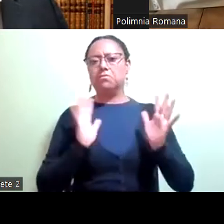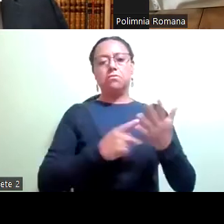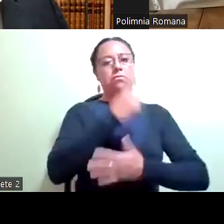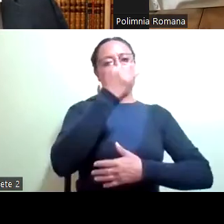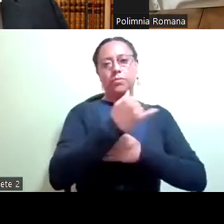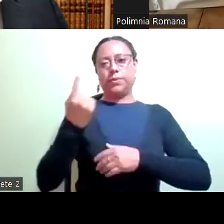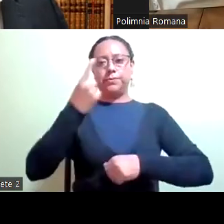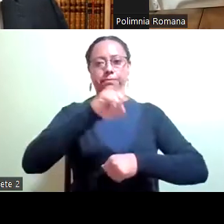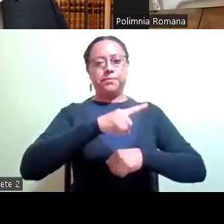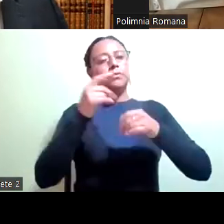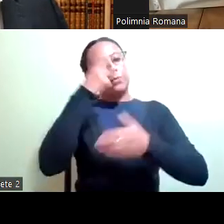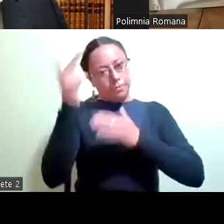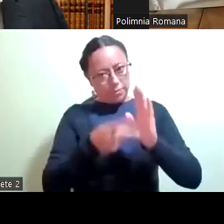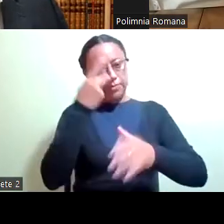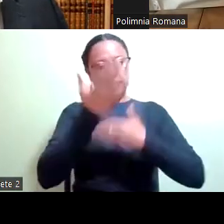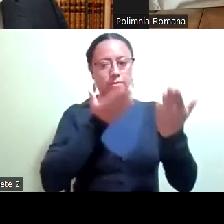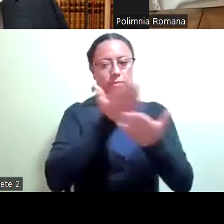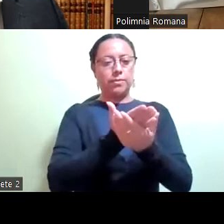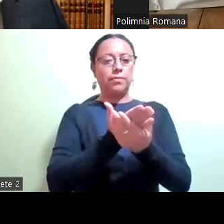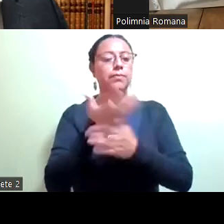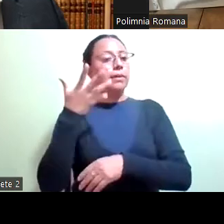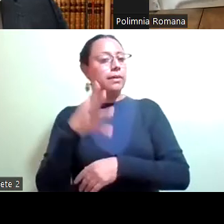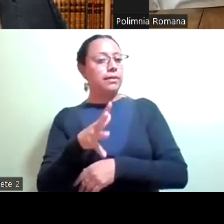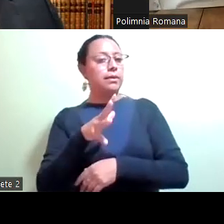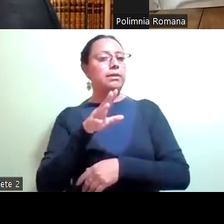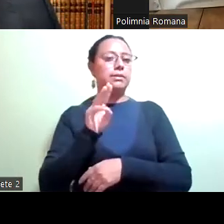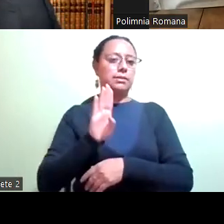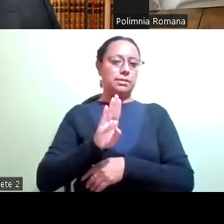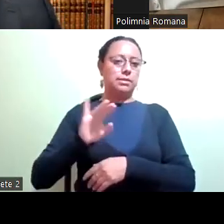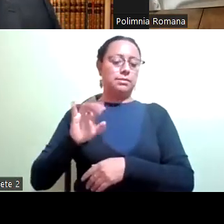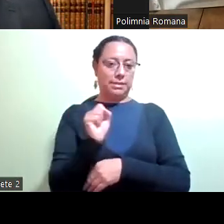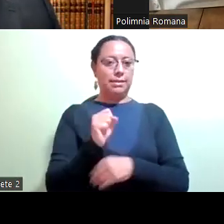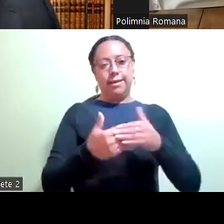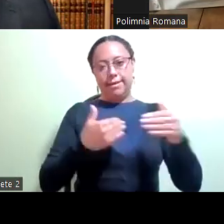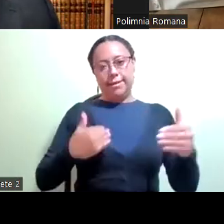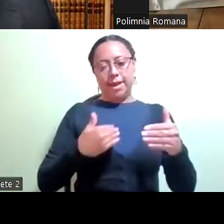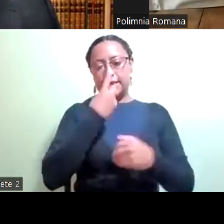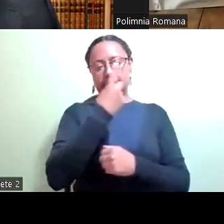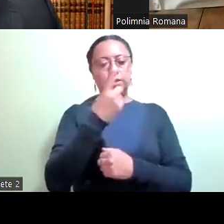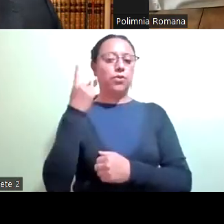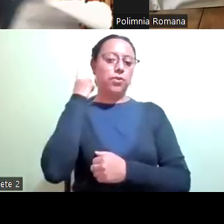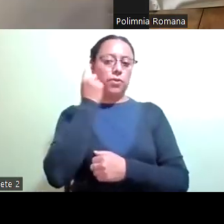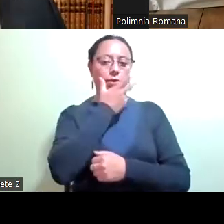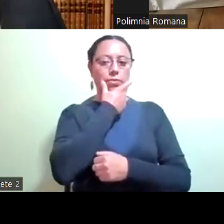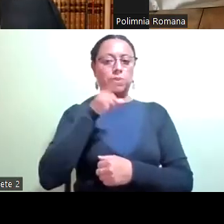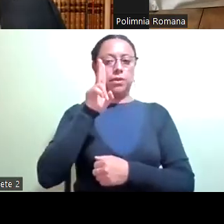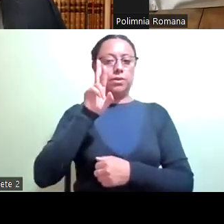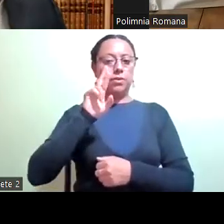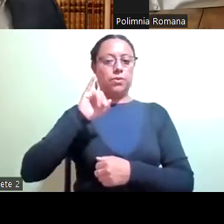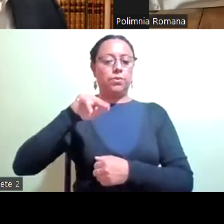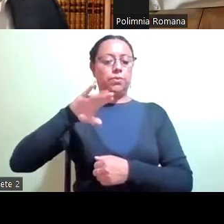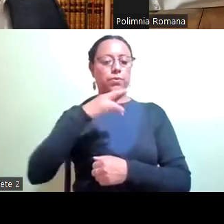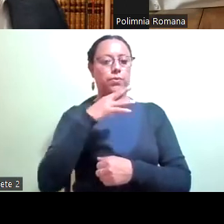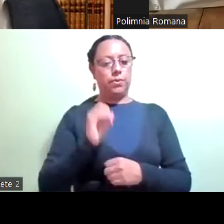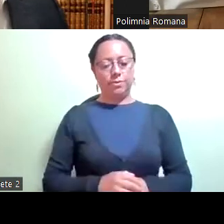la propuesta 10 bis que planteaba el diputado Orincho. Sería cuanta mi participación,